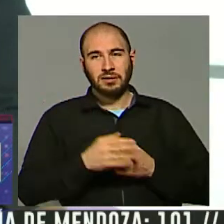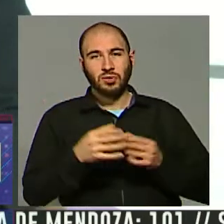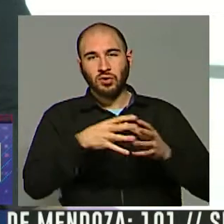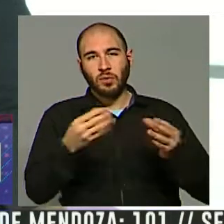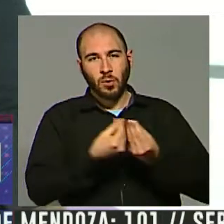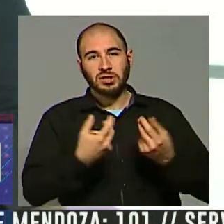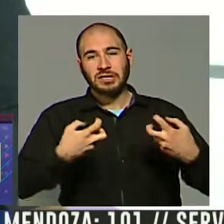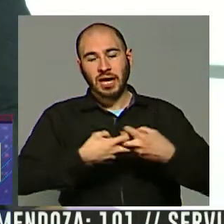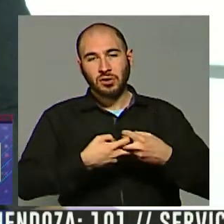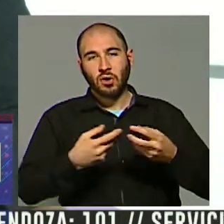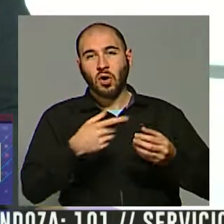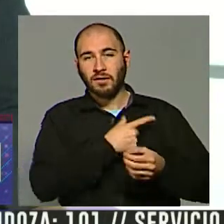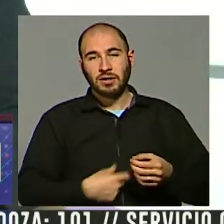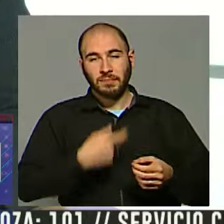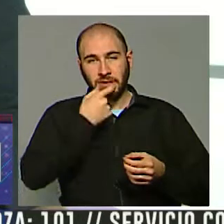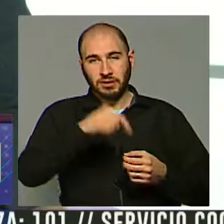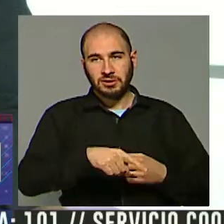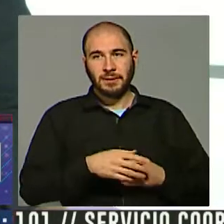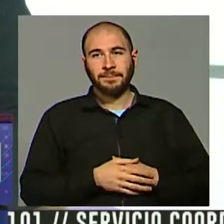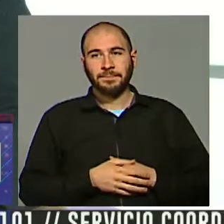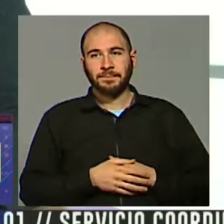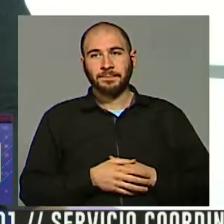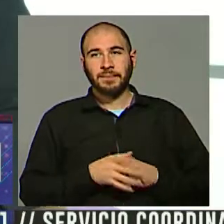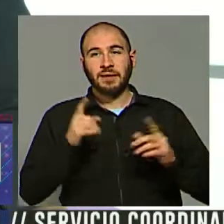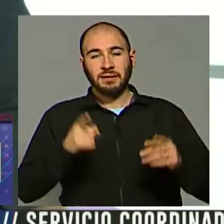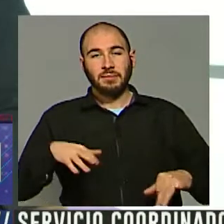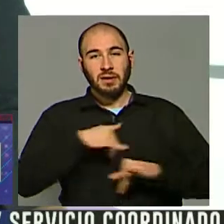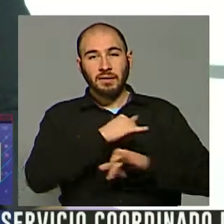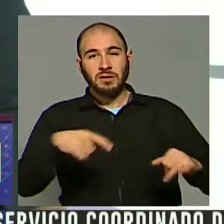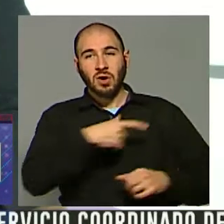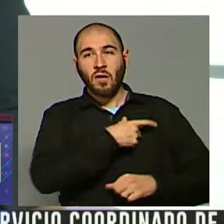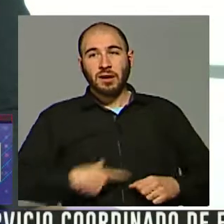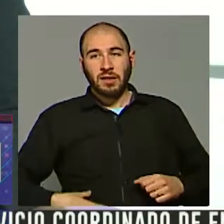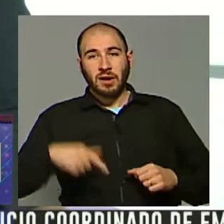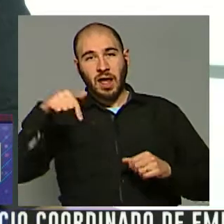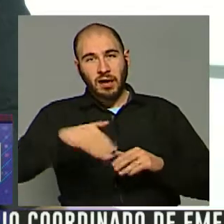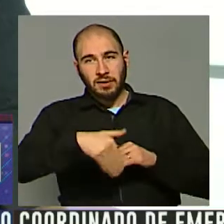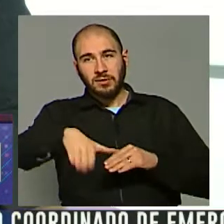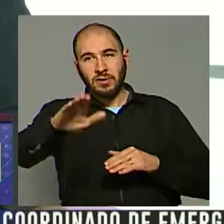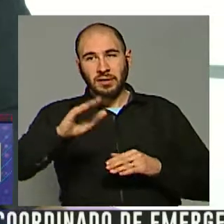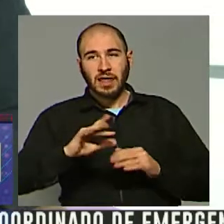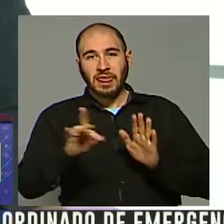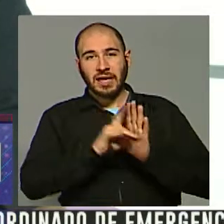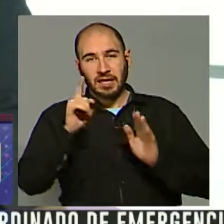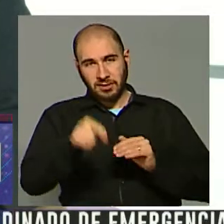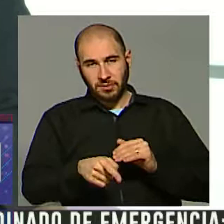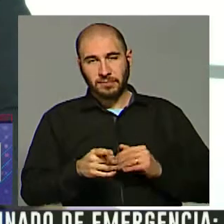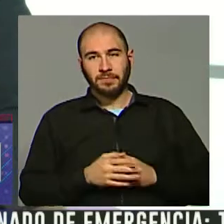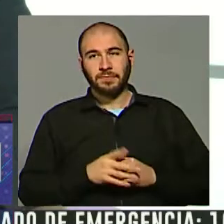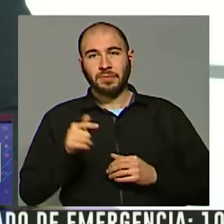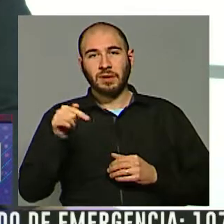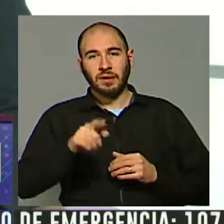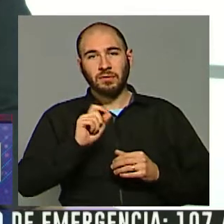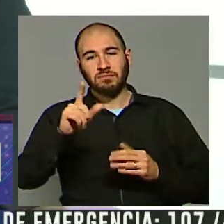sectores sindicales con el gobierno provincial en este caso, y el anuncio del gobernador es que a partir de ahora, decreto por medio, se va a hacer